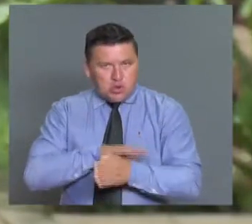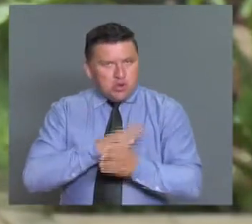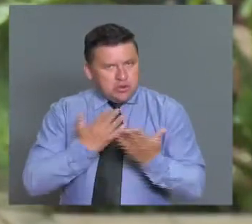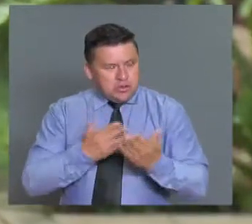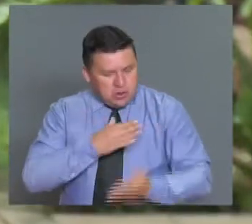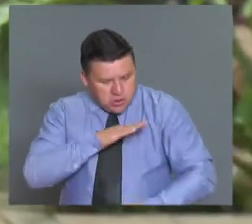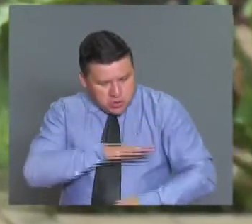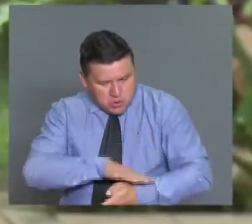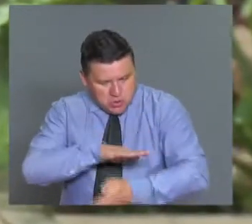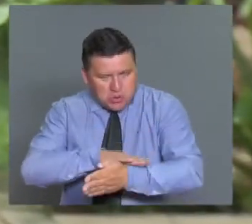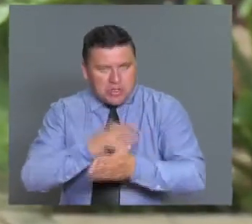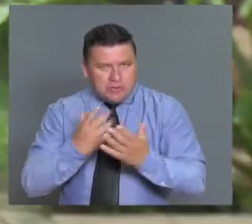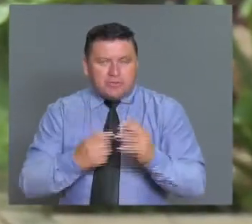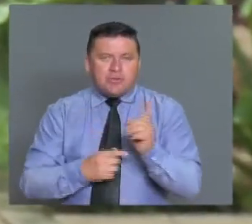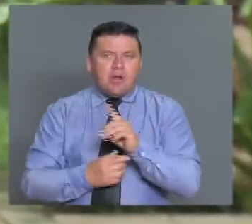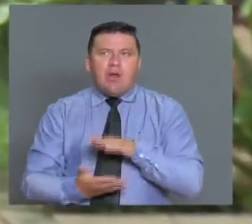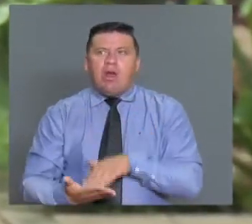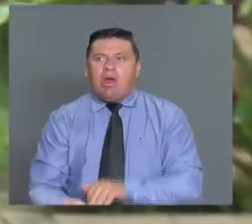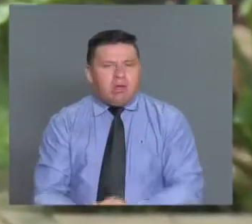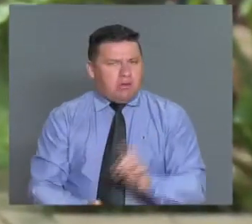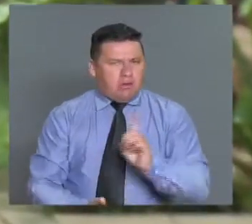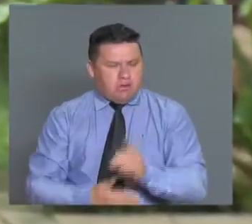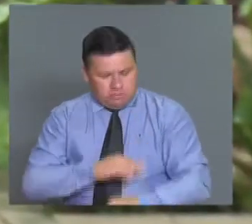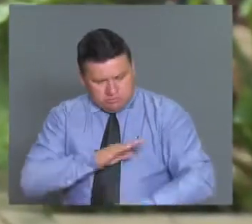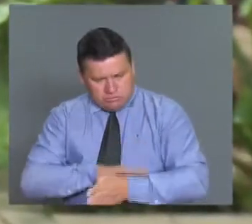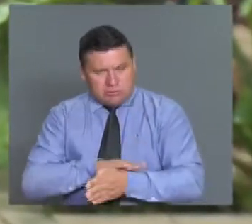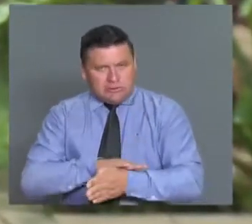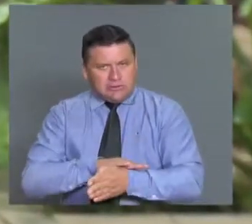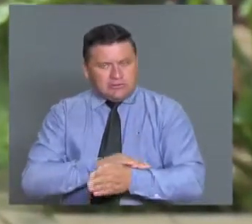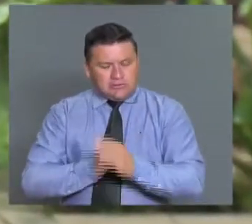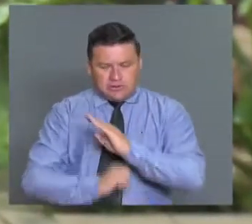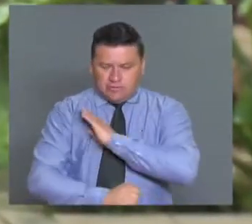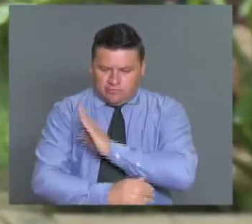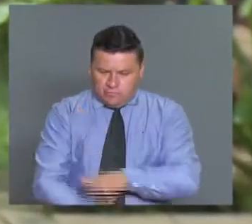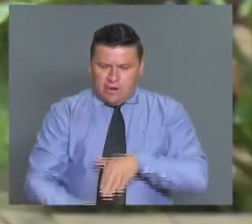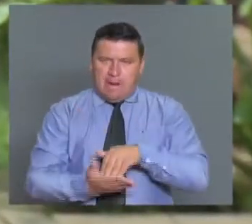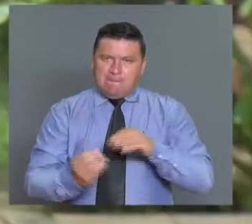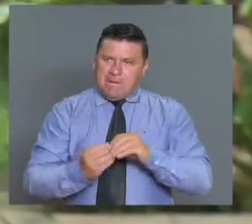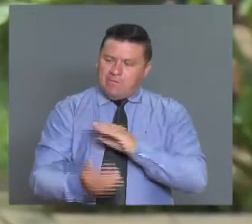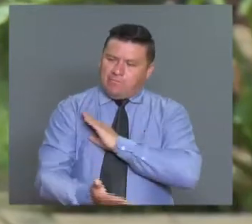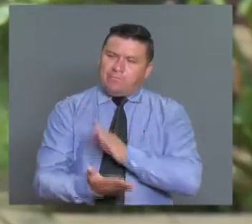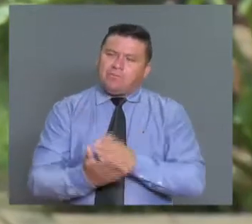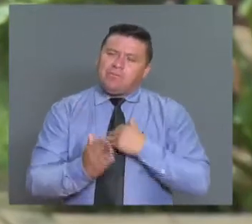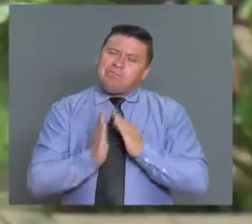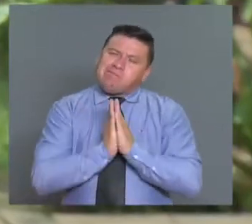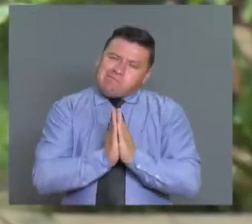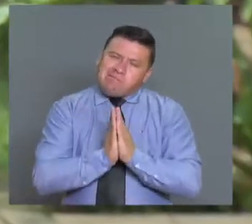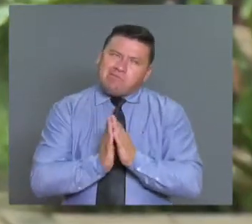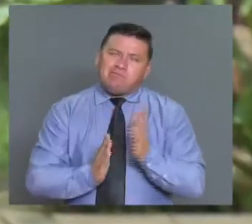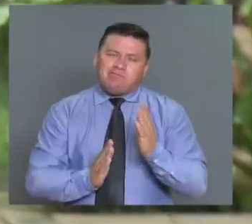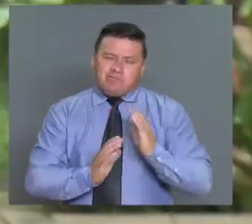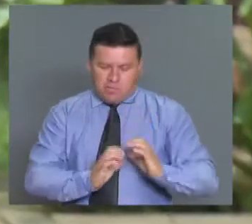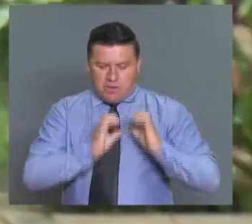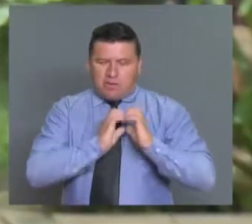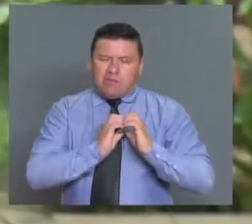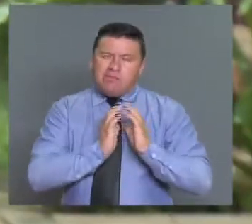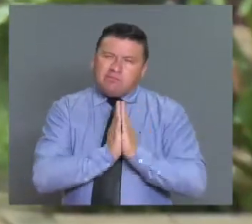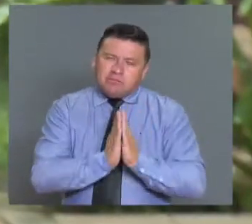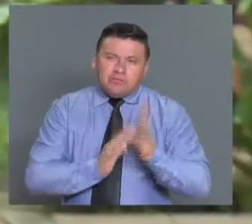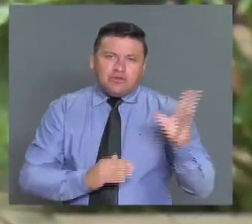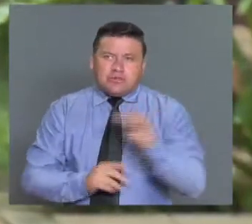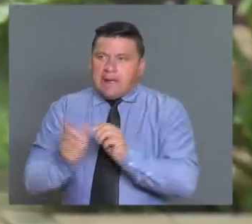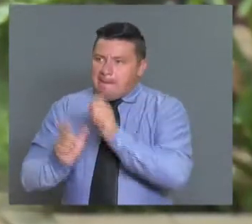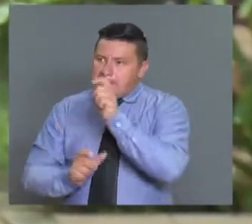hay que continuar, no desfallecer para nada, al contrario, fortalecernos más. Y yo sí le pido de corazón a